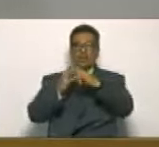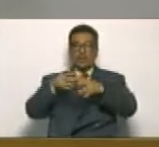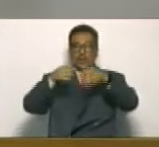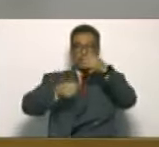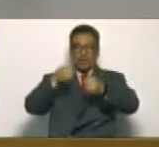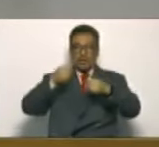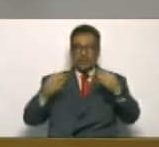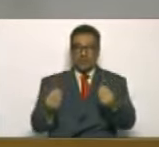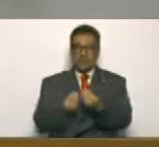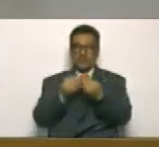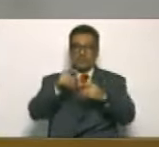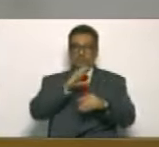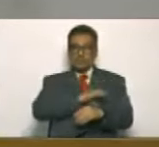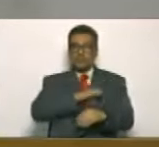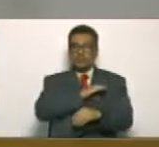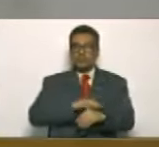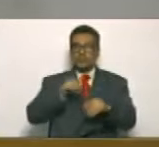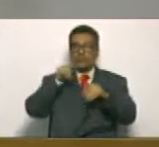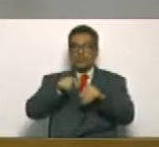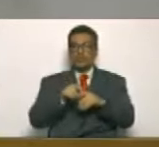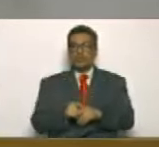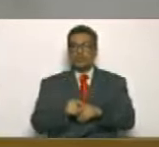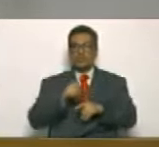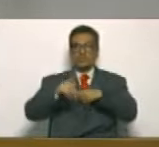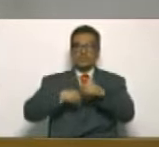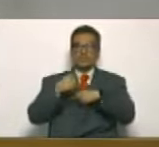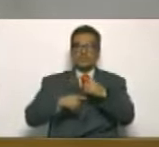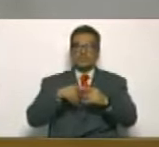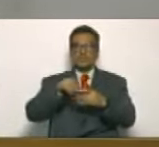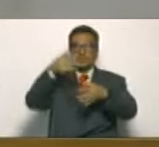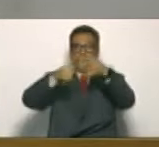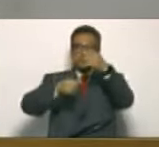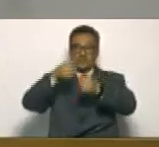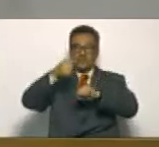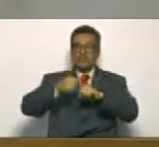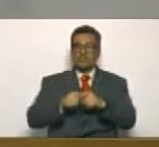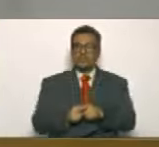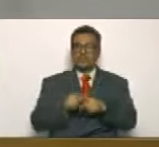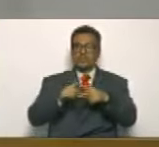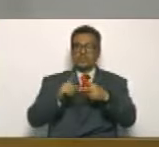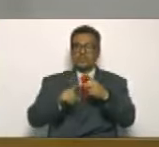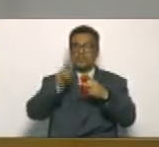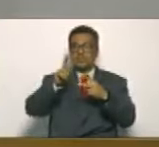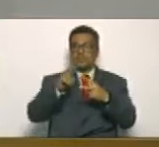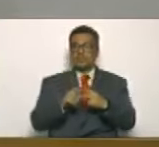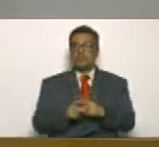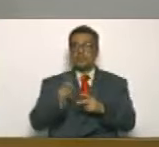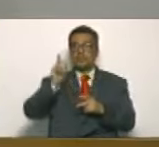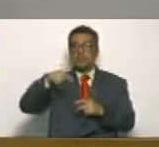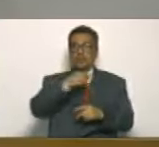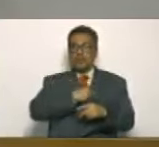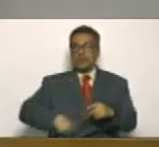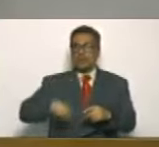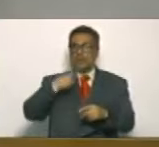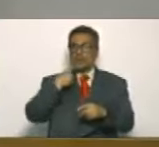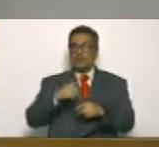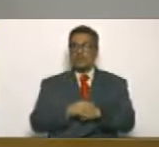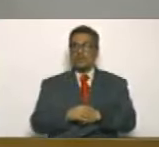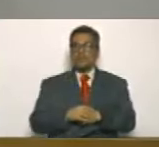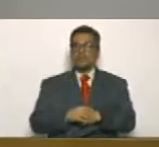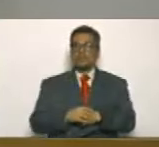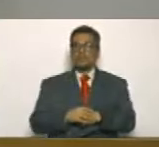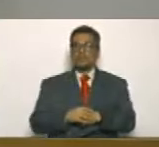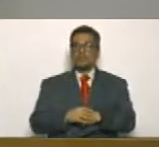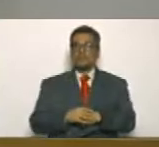mixta, en conjunto con la Comisión Permanente para el Desarrollo de las Comunas. En segundo lugar, también el presidente mencionó